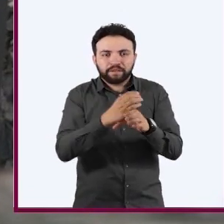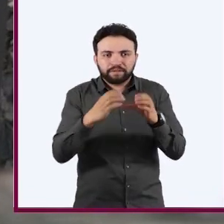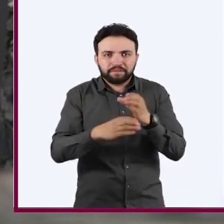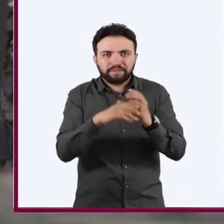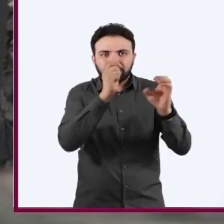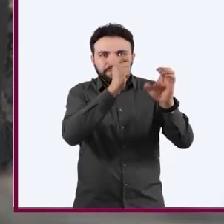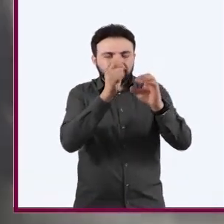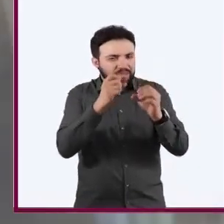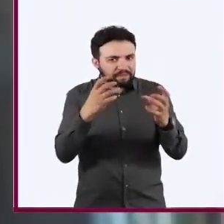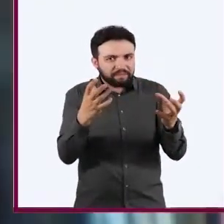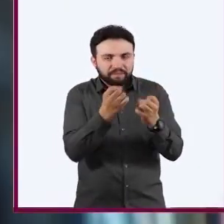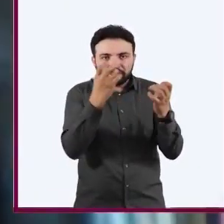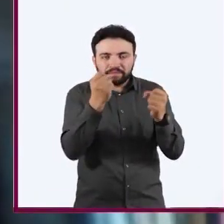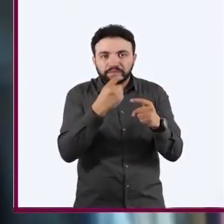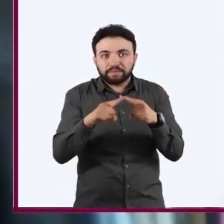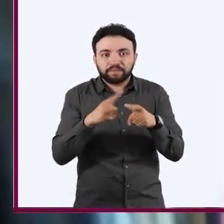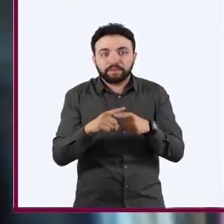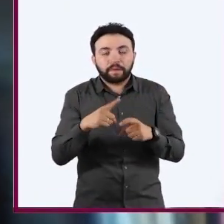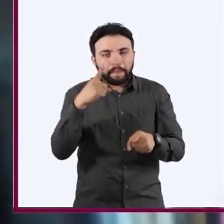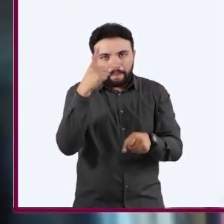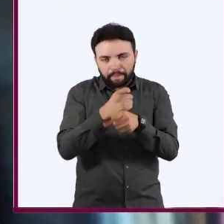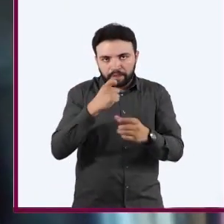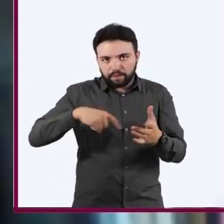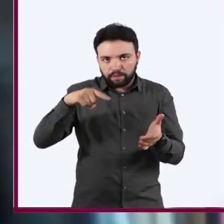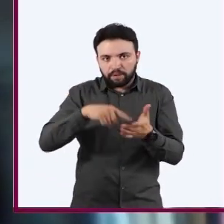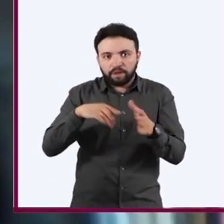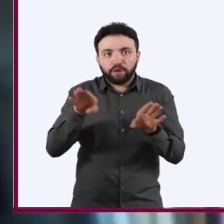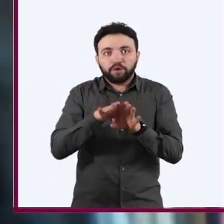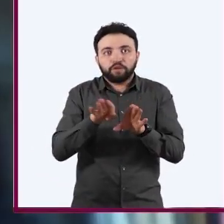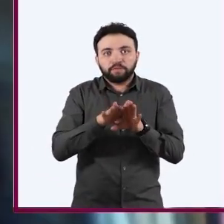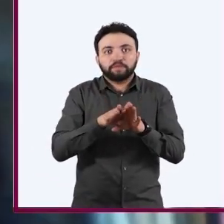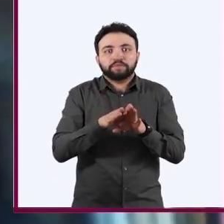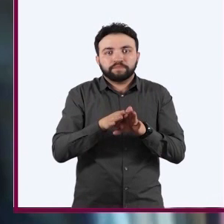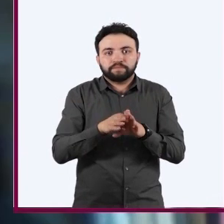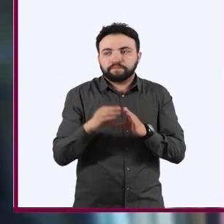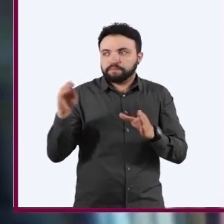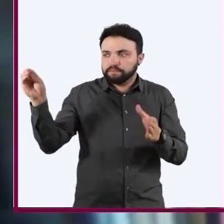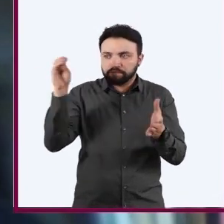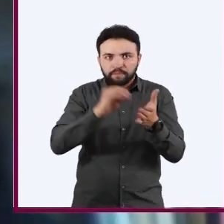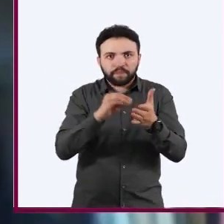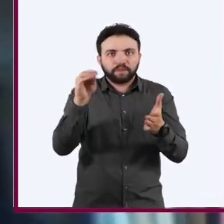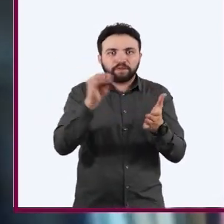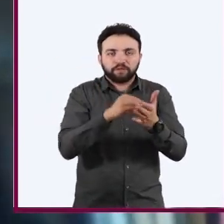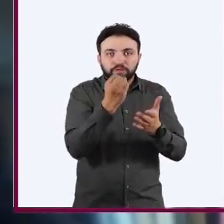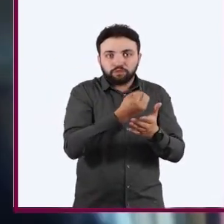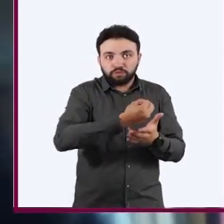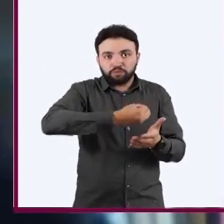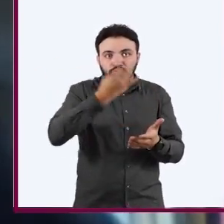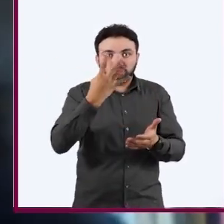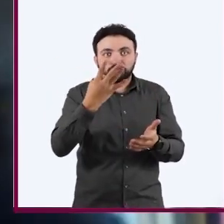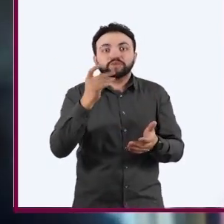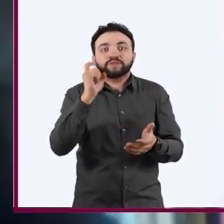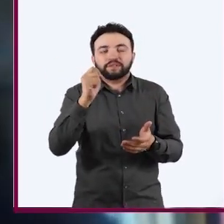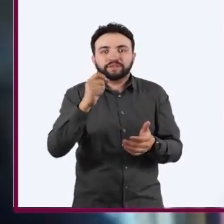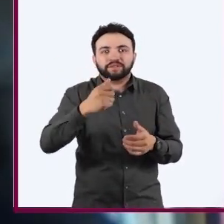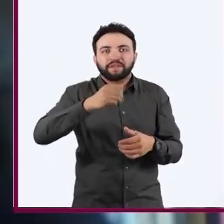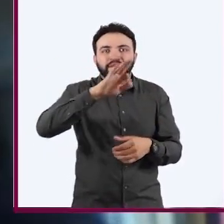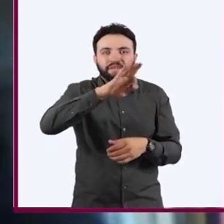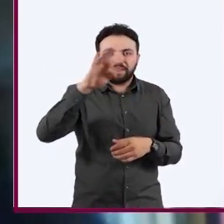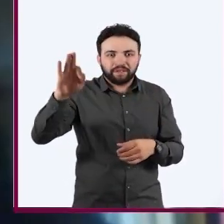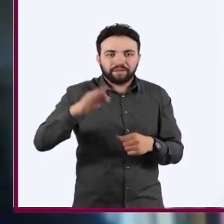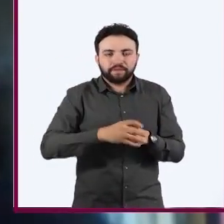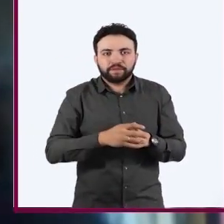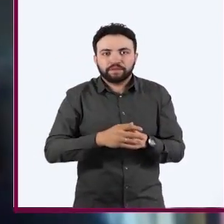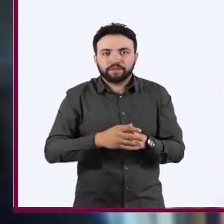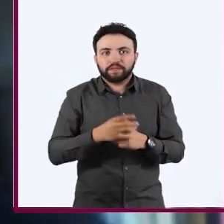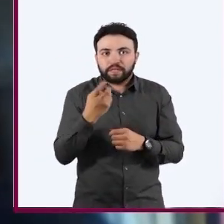Xochicalca? Sí, en primer lugar se registraron eh, todos los numerales calendáricos, o sea, aquellos